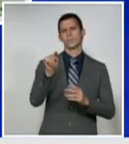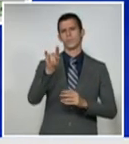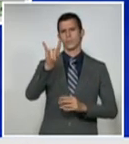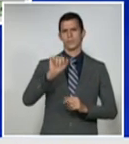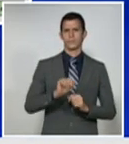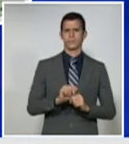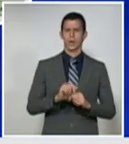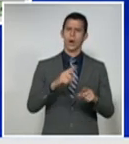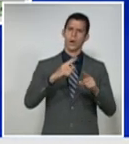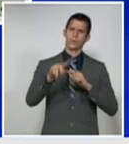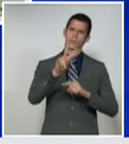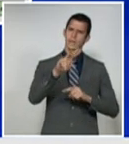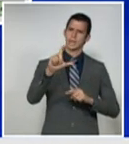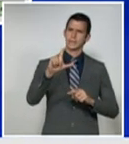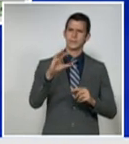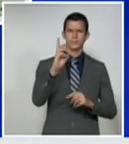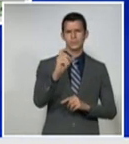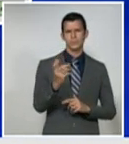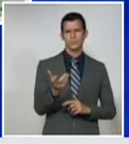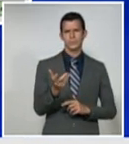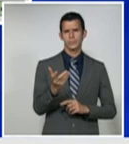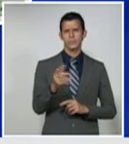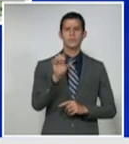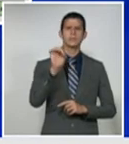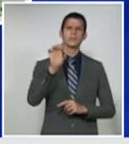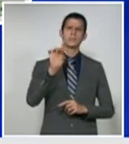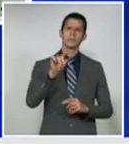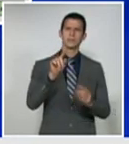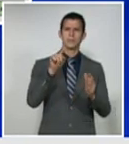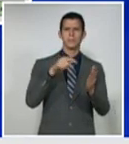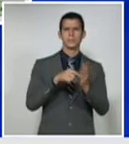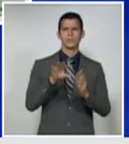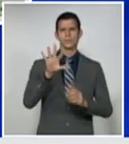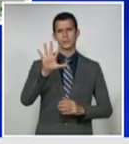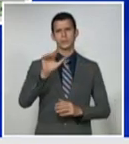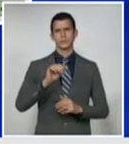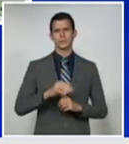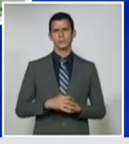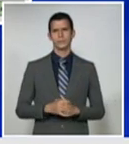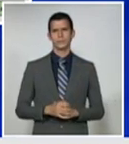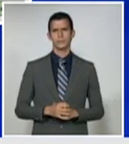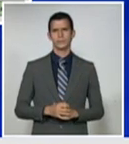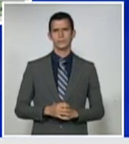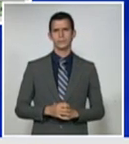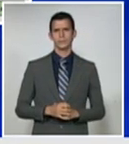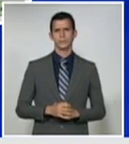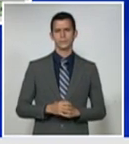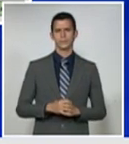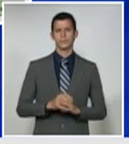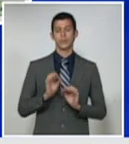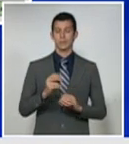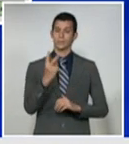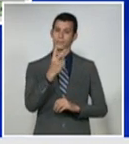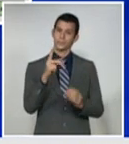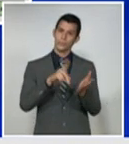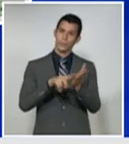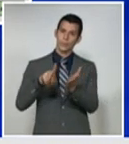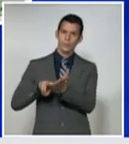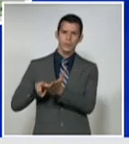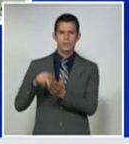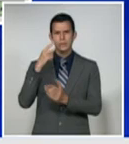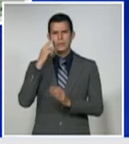una tasa de 15,5, pues las dos provincias con tasas de